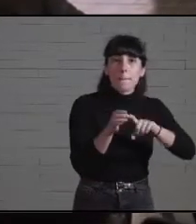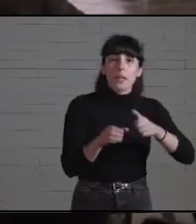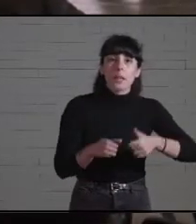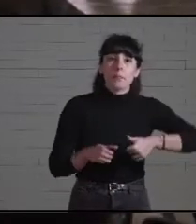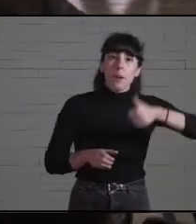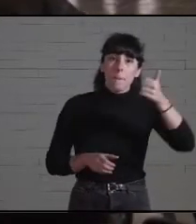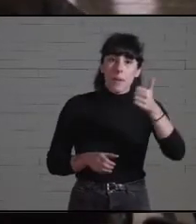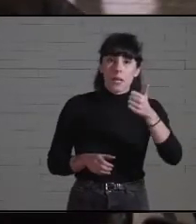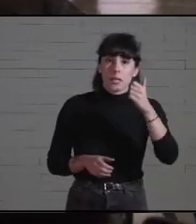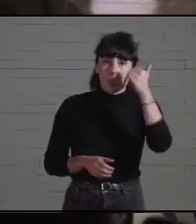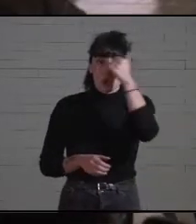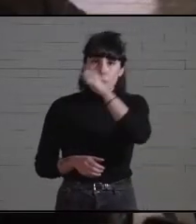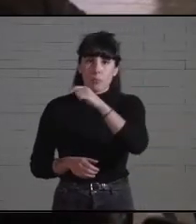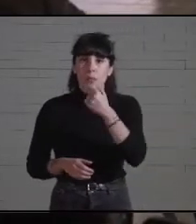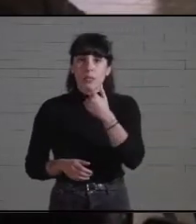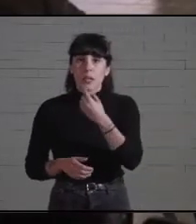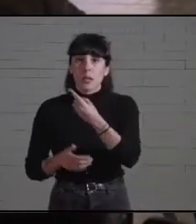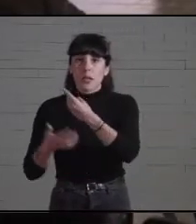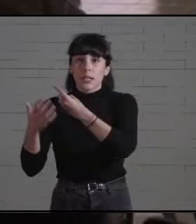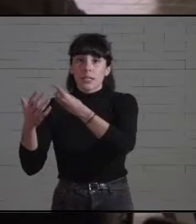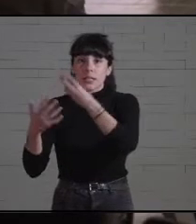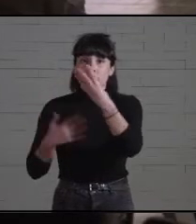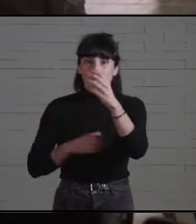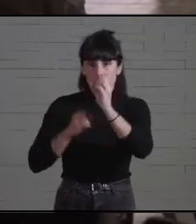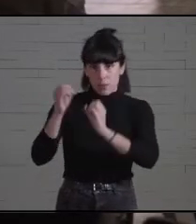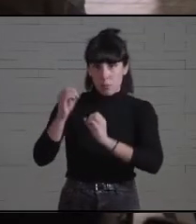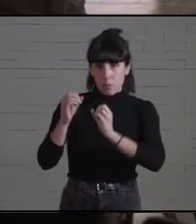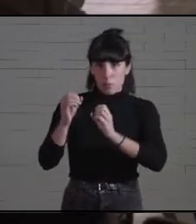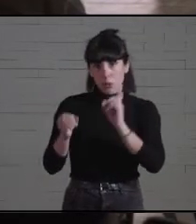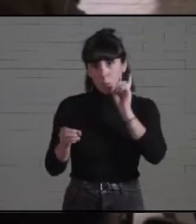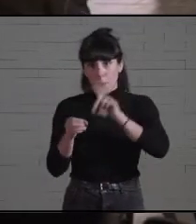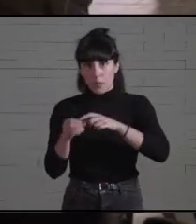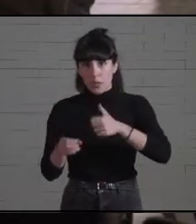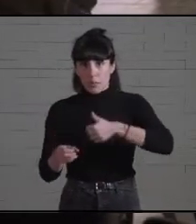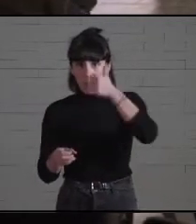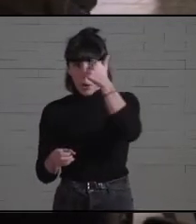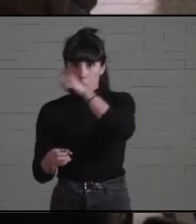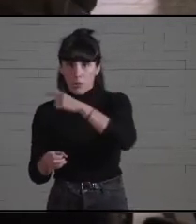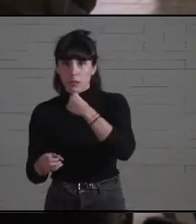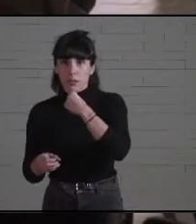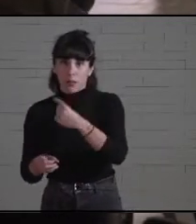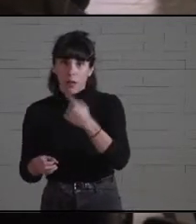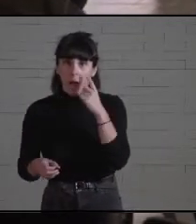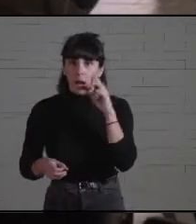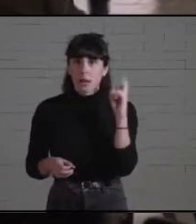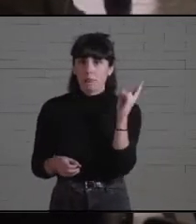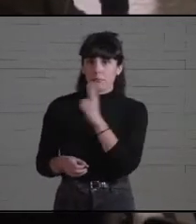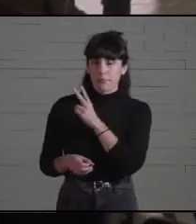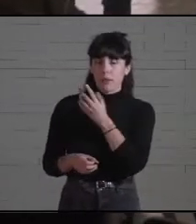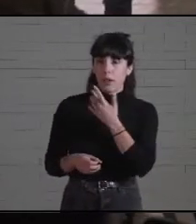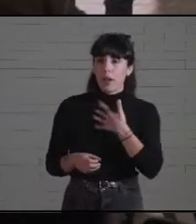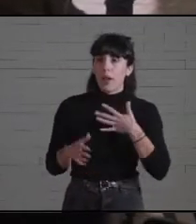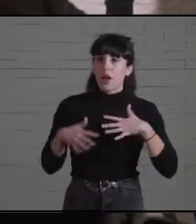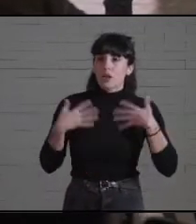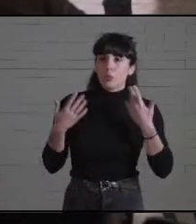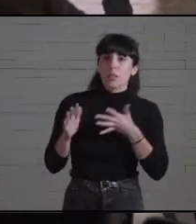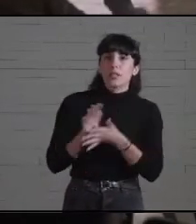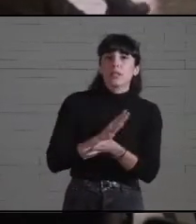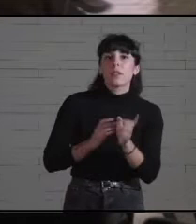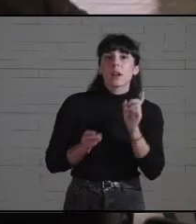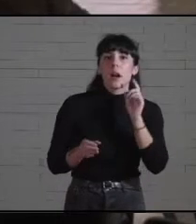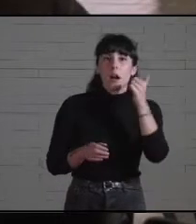un 63%. Aquí otra vez sorprende, como el cuidado de menores, que los hombres también se han tenido que implicar,